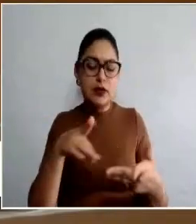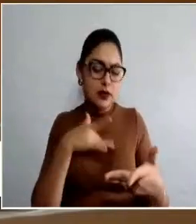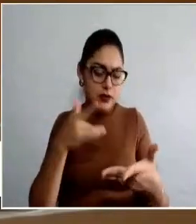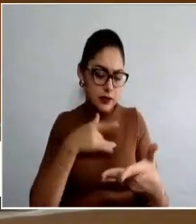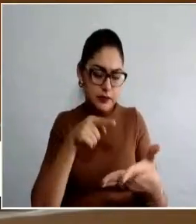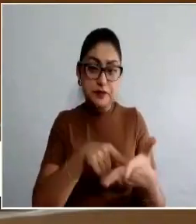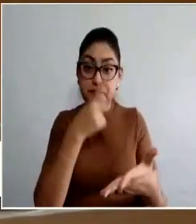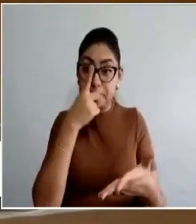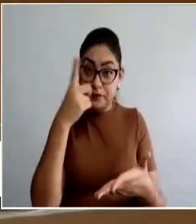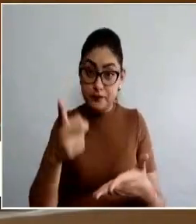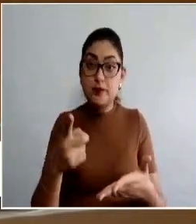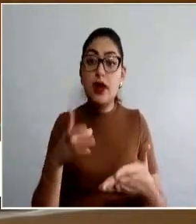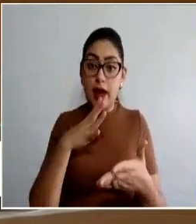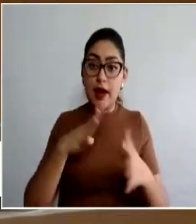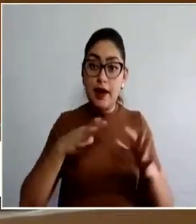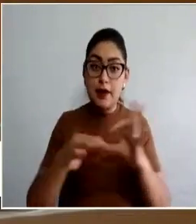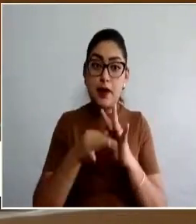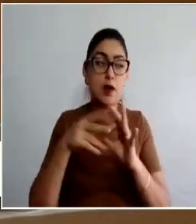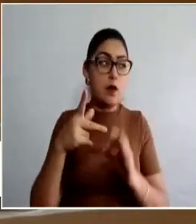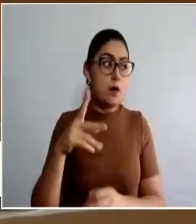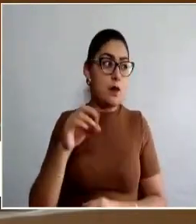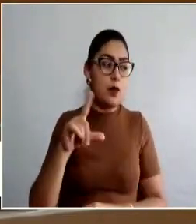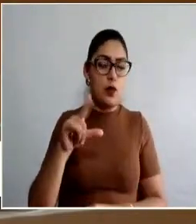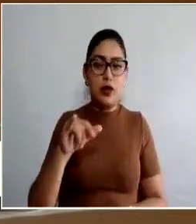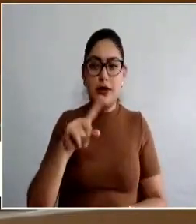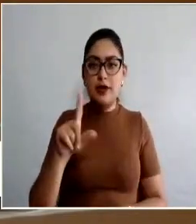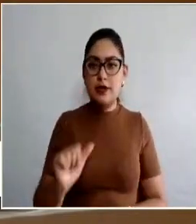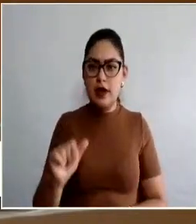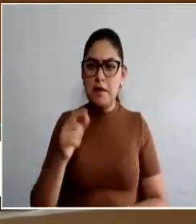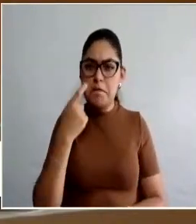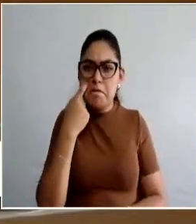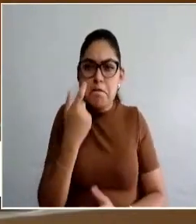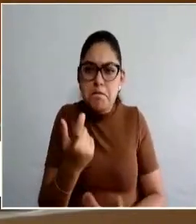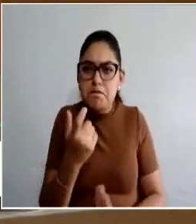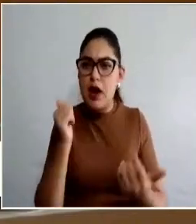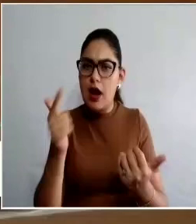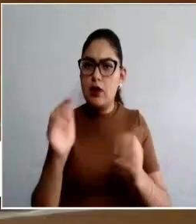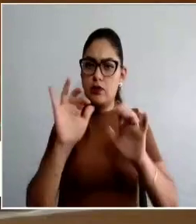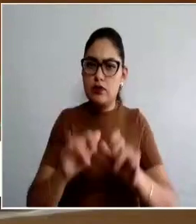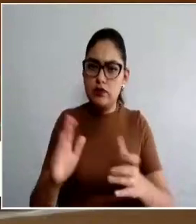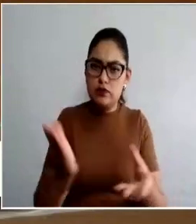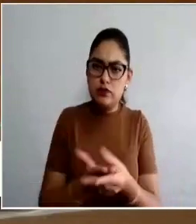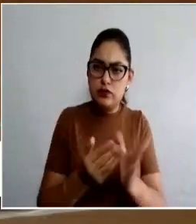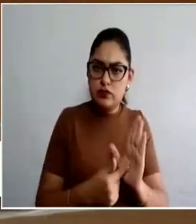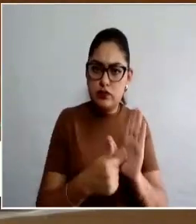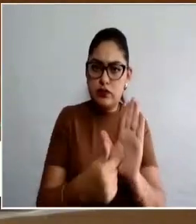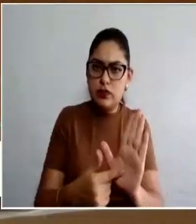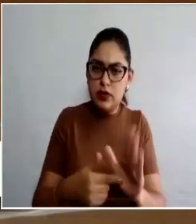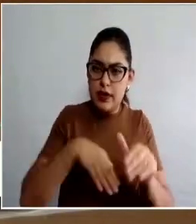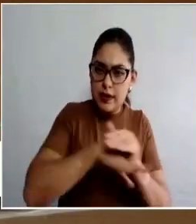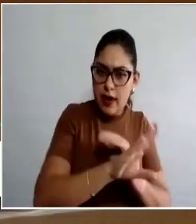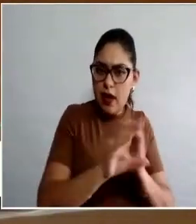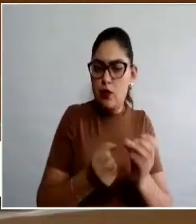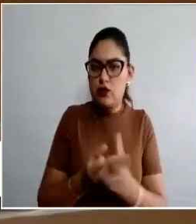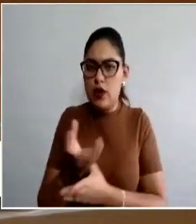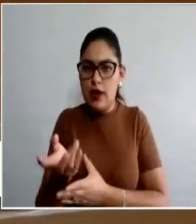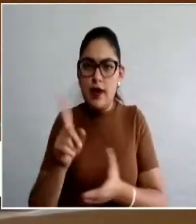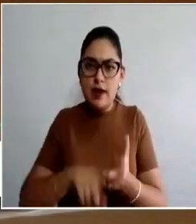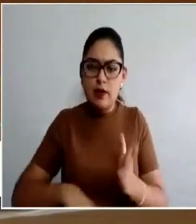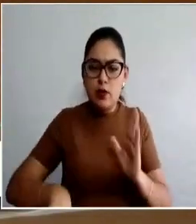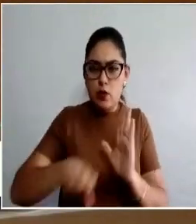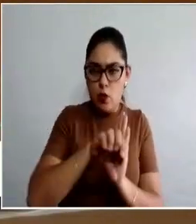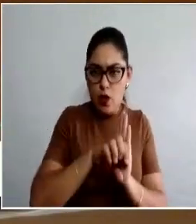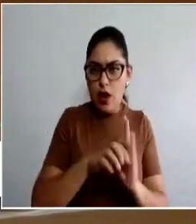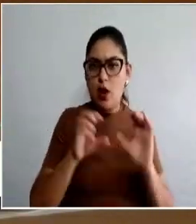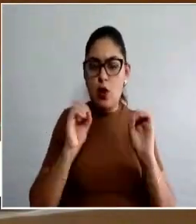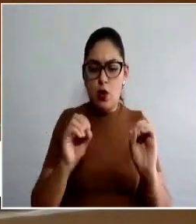correspondiente Lo cierto es que no se aprecia la existencia de documentos como notas de entrada y salida de almac almacén que le fueron requeridos de